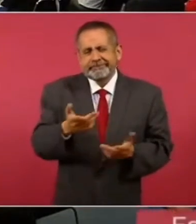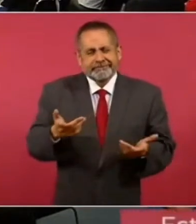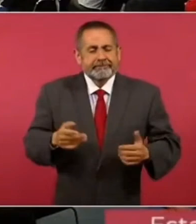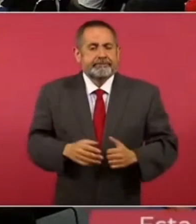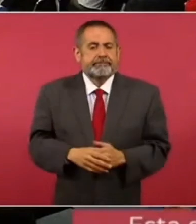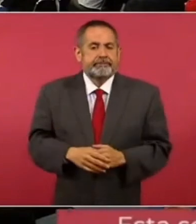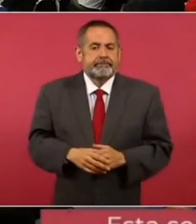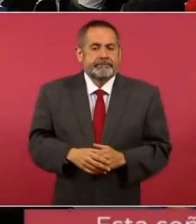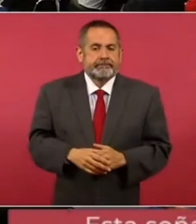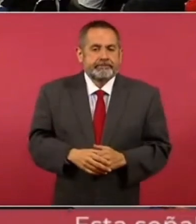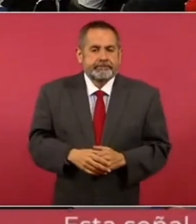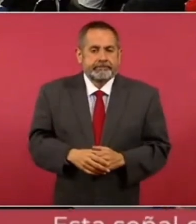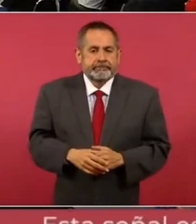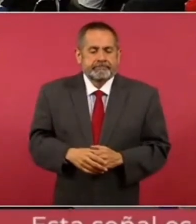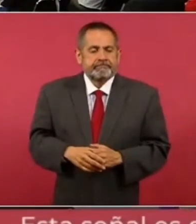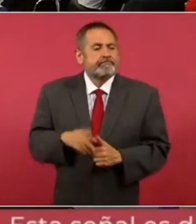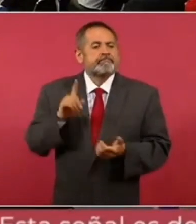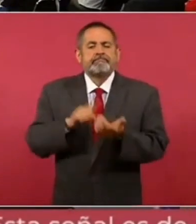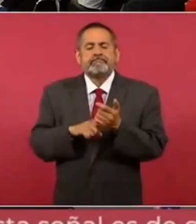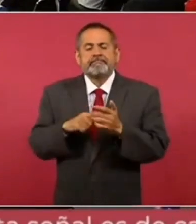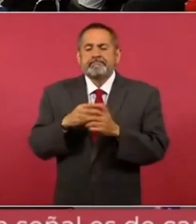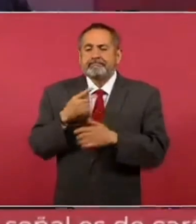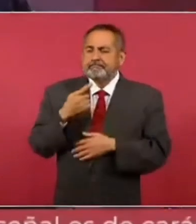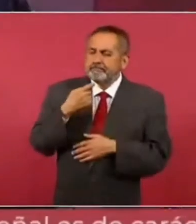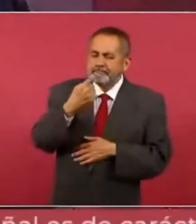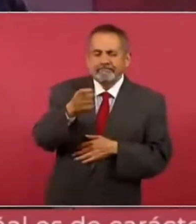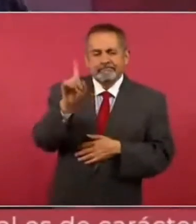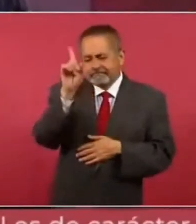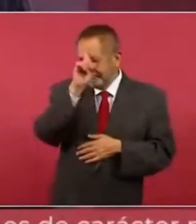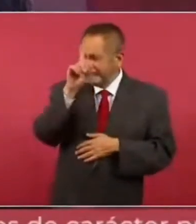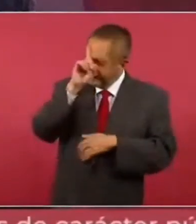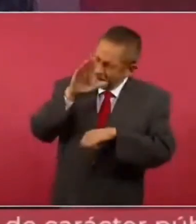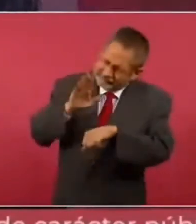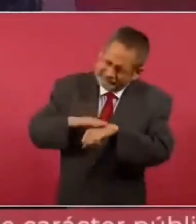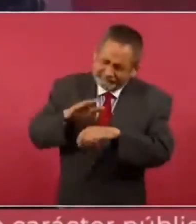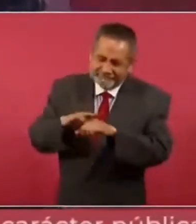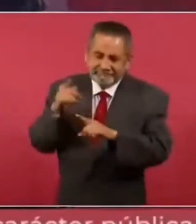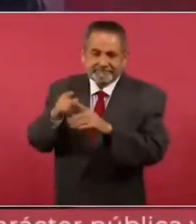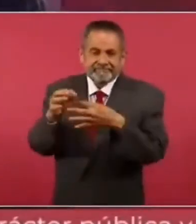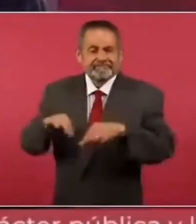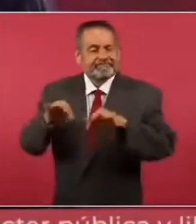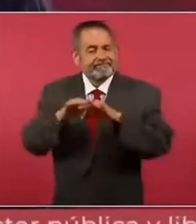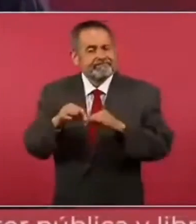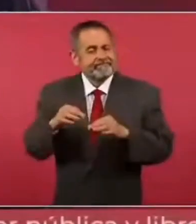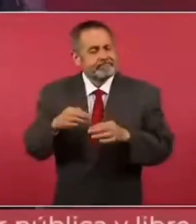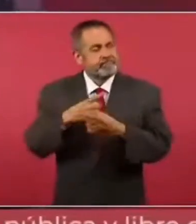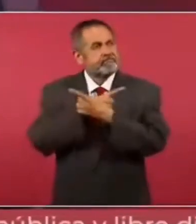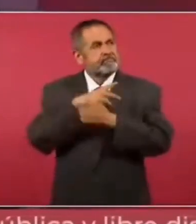Al final de cuentas, con los principios, una recomendación básica es no